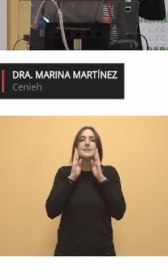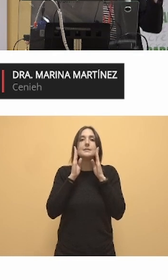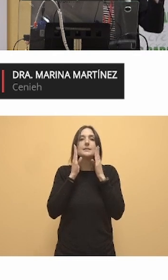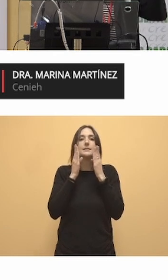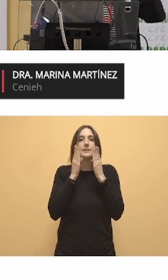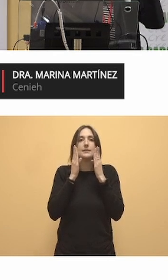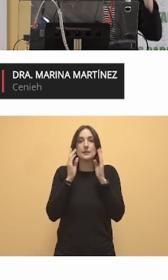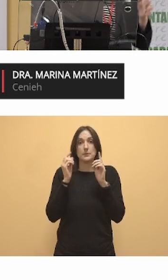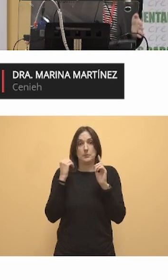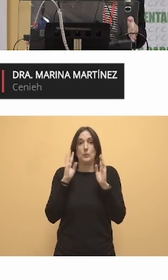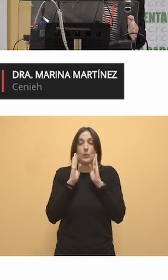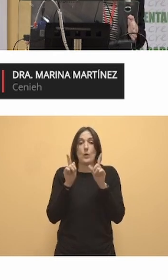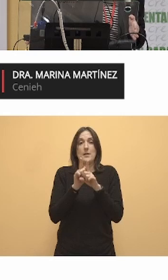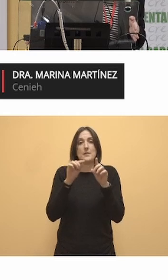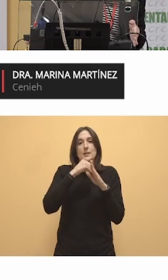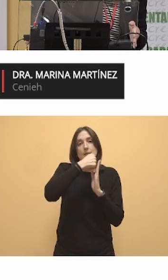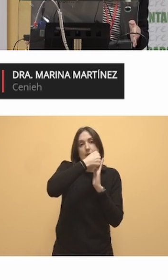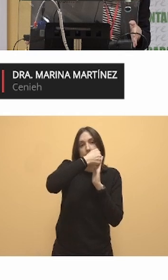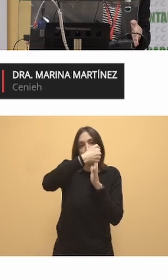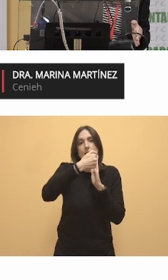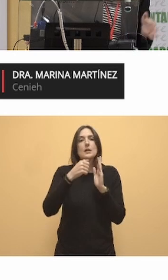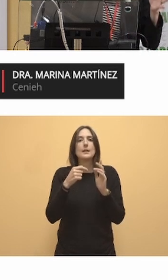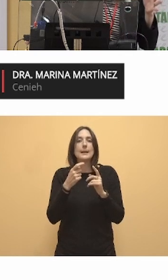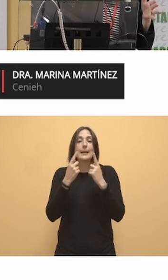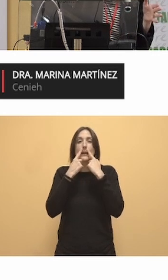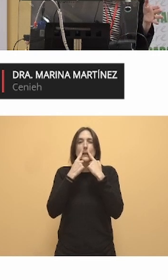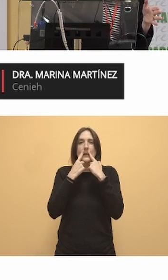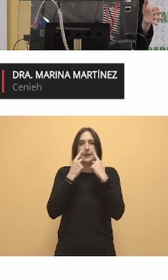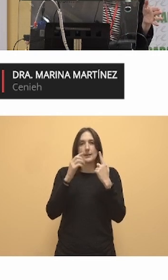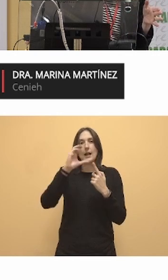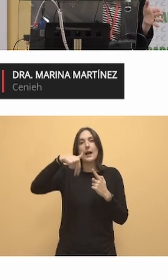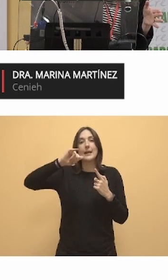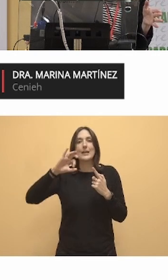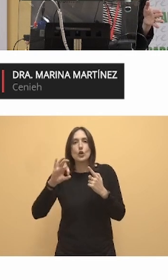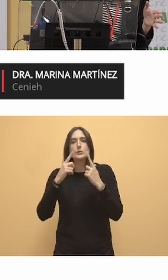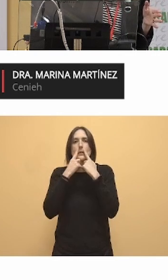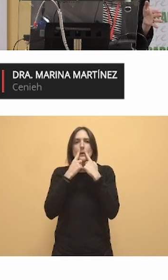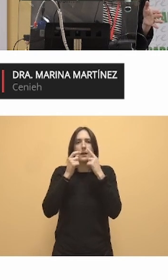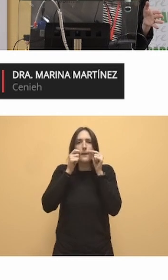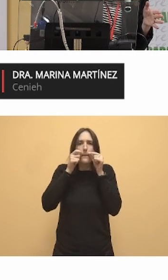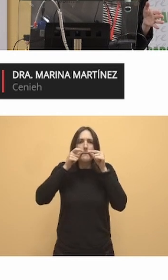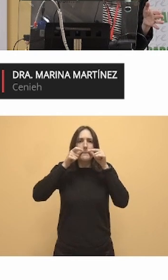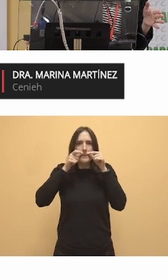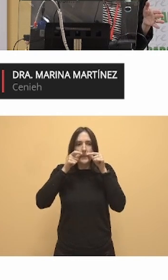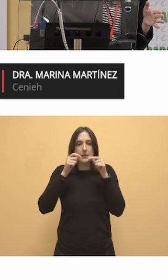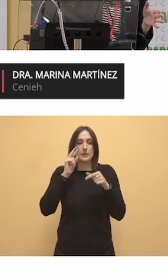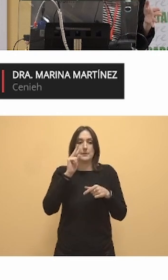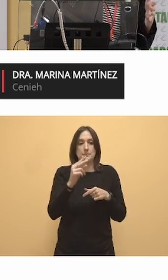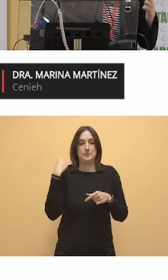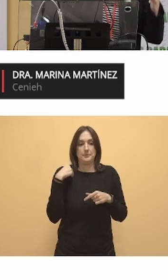paralelas unas a otras, unos caninos relativamente grandes, los tenéis